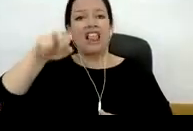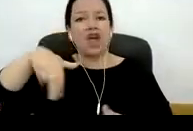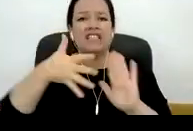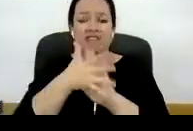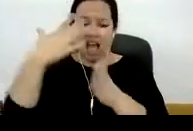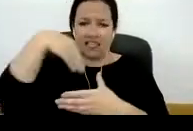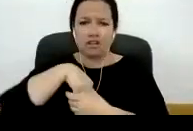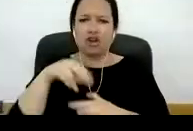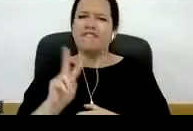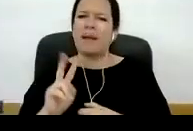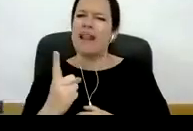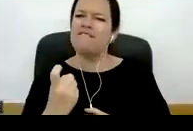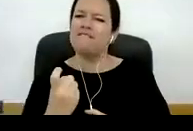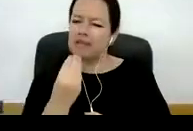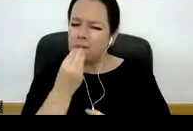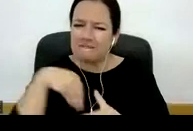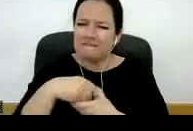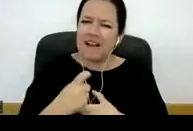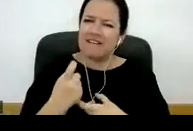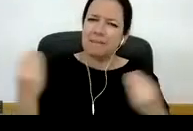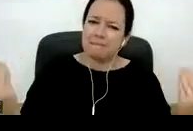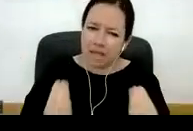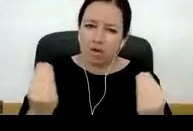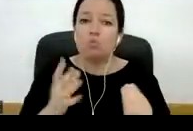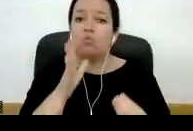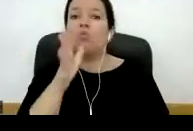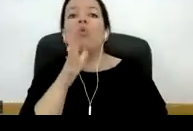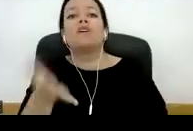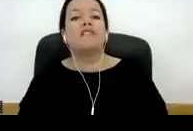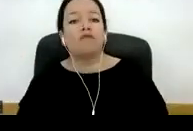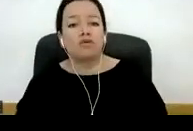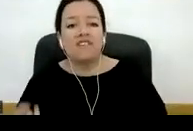oligoelementos, por ejemplo, y las causas de esta malnutrición suele estar